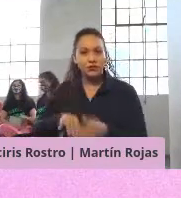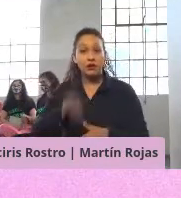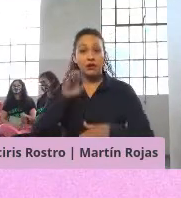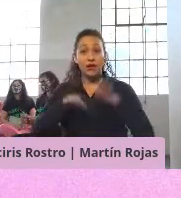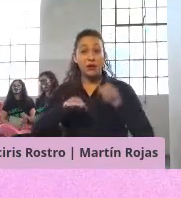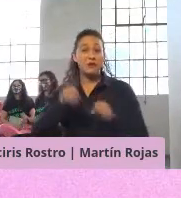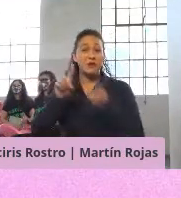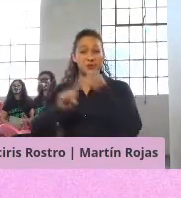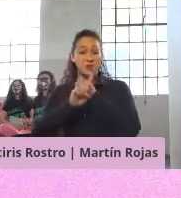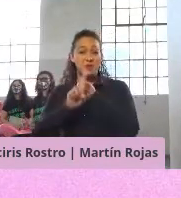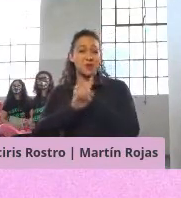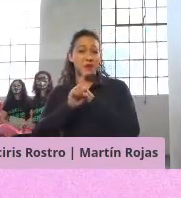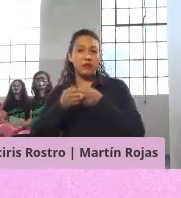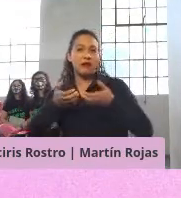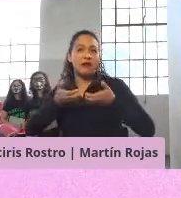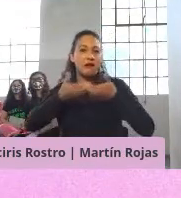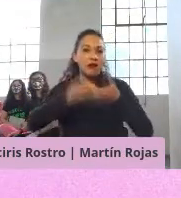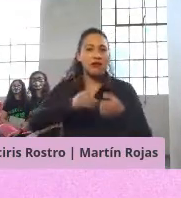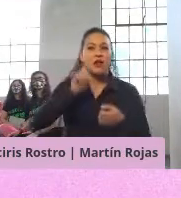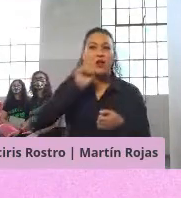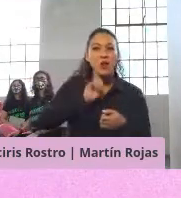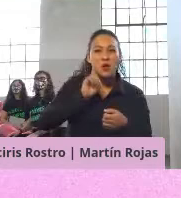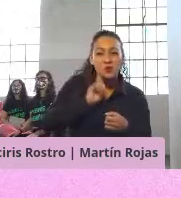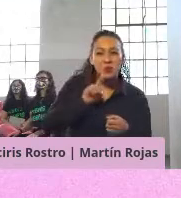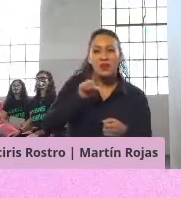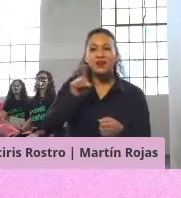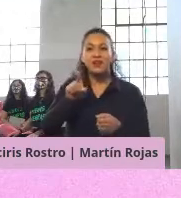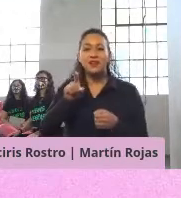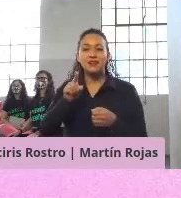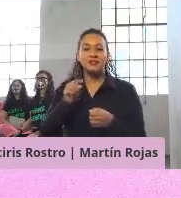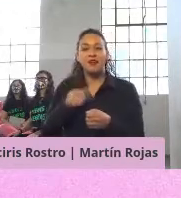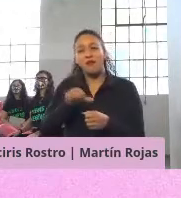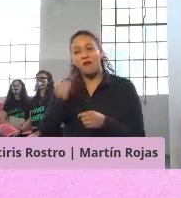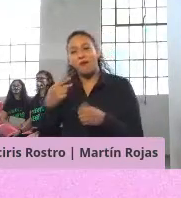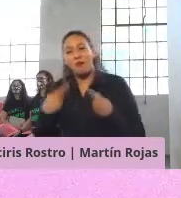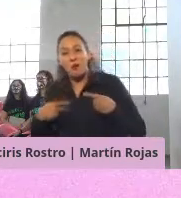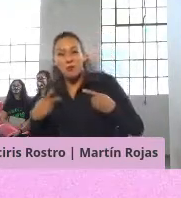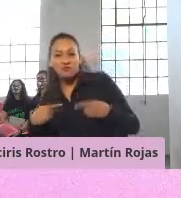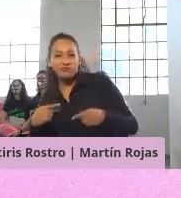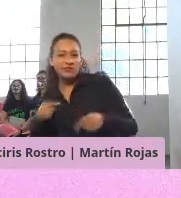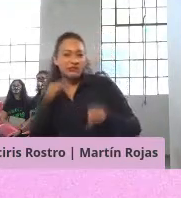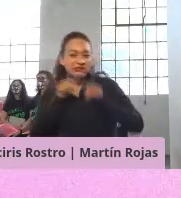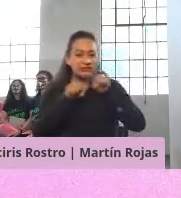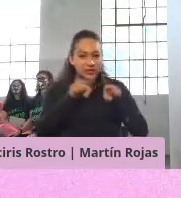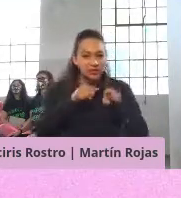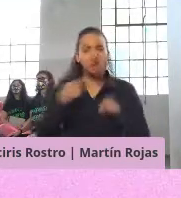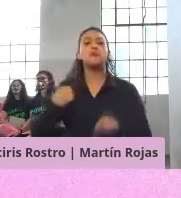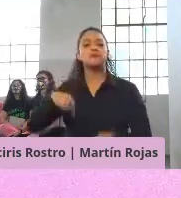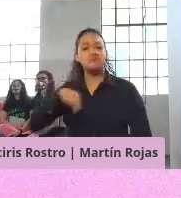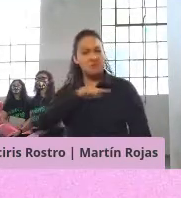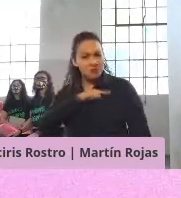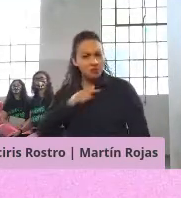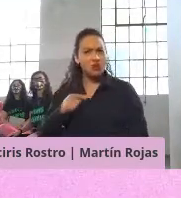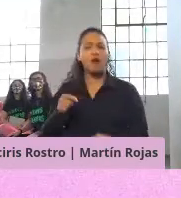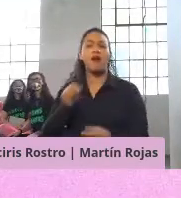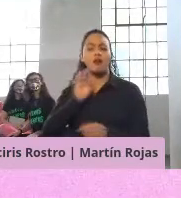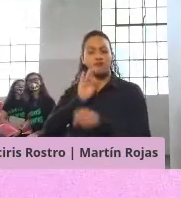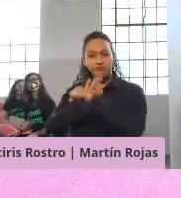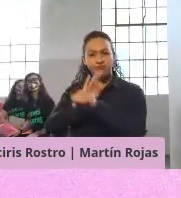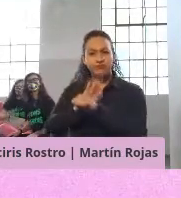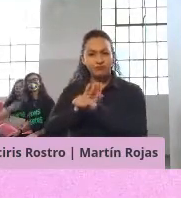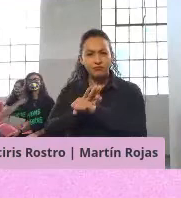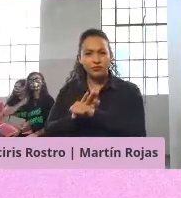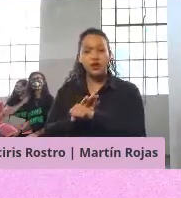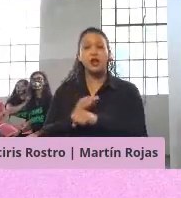violentan en la calle. Llevadas por esto y siendo conscientes, hemos tomado la decisión de ser mujeres activistas. Estamos trabajando desde